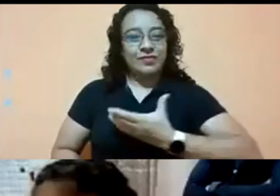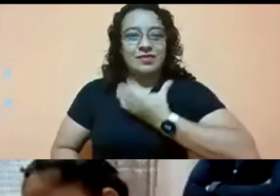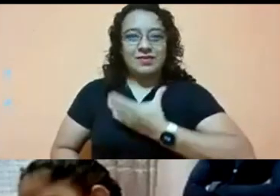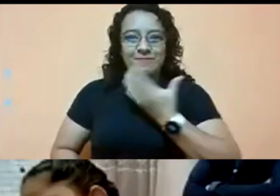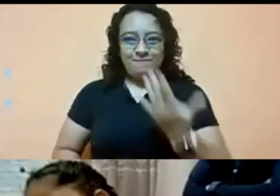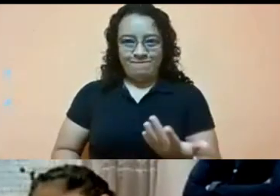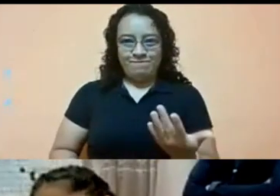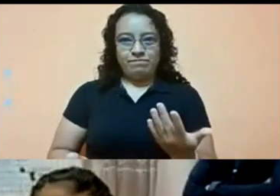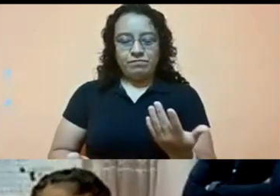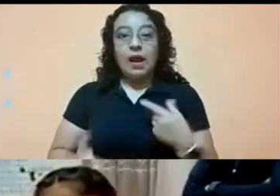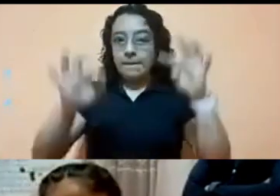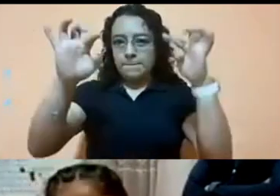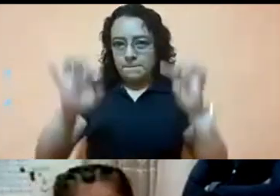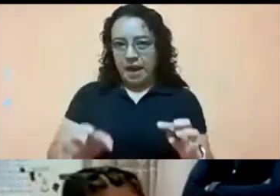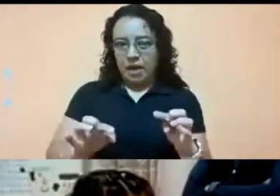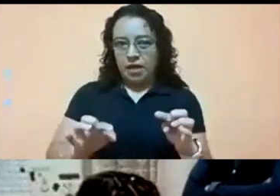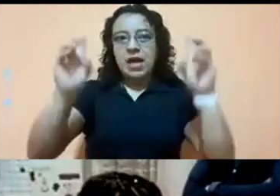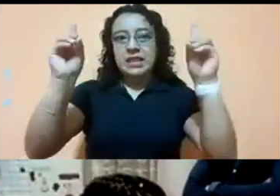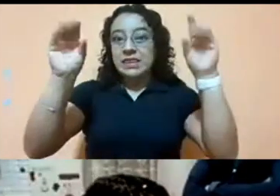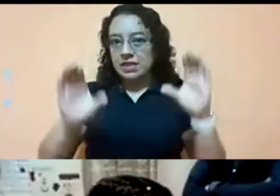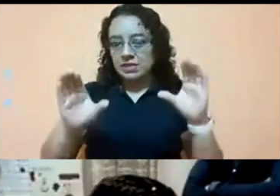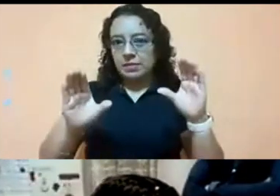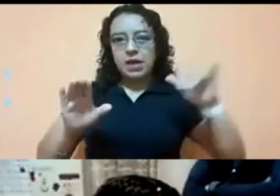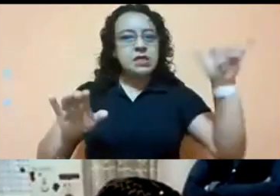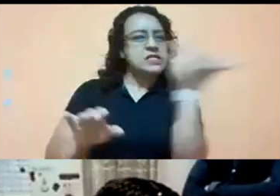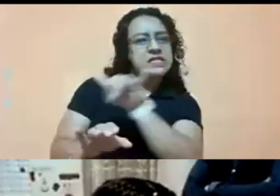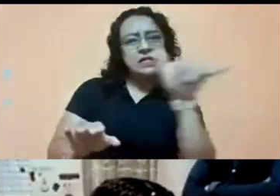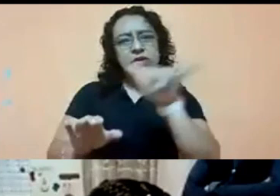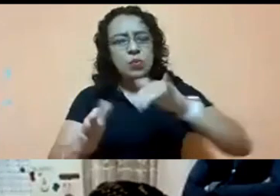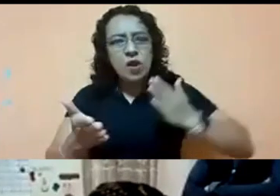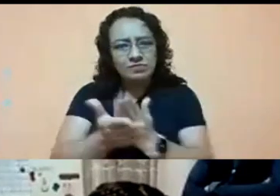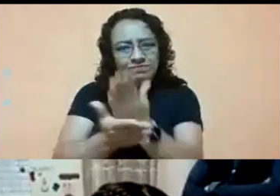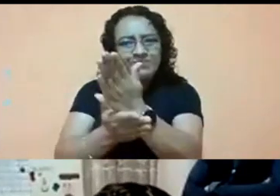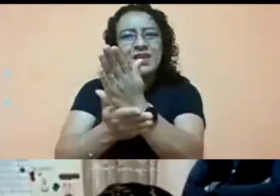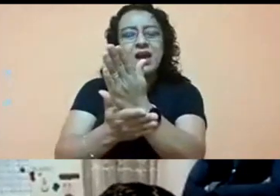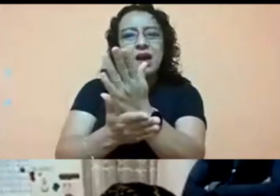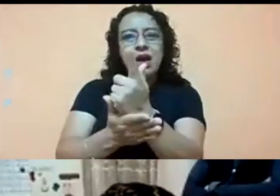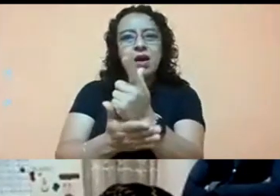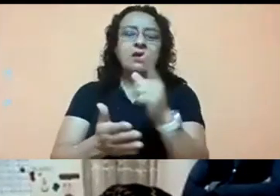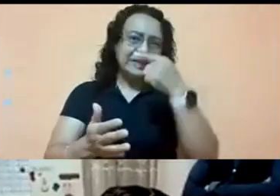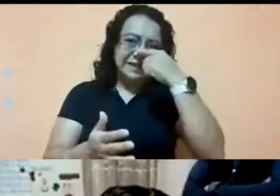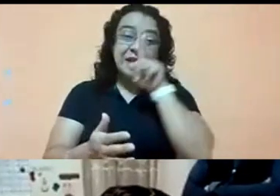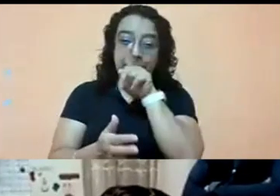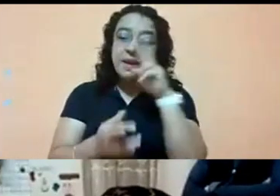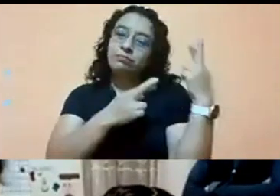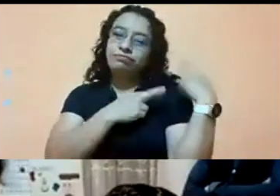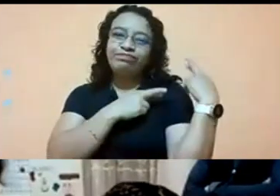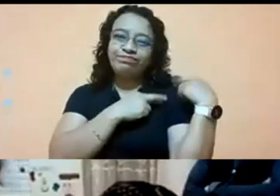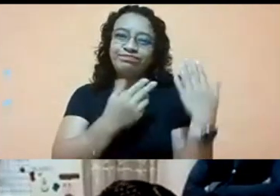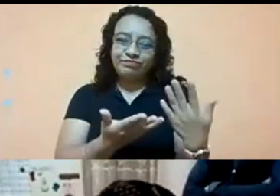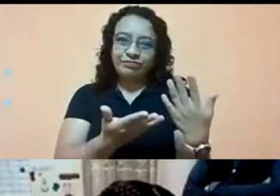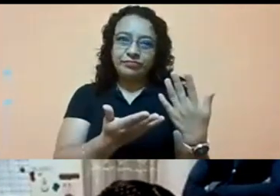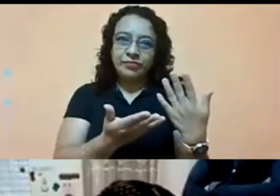discapacidad tienen los mismos derechos y obligaciones. Deben ser tratadas con respeto, recibir servicios